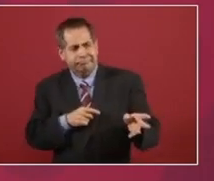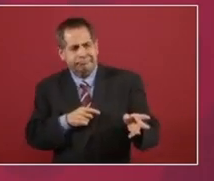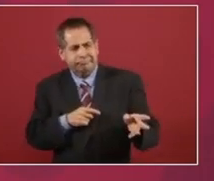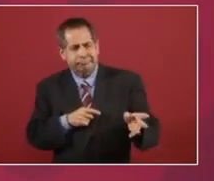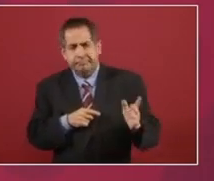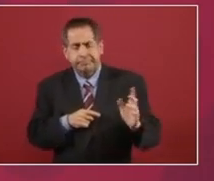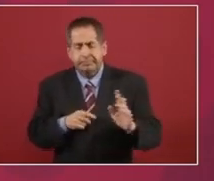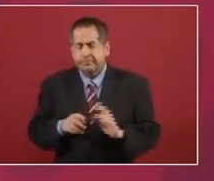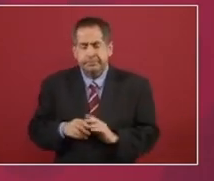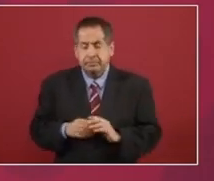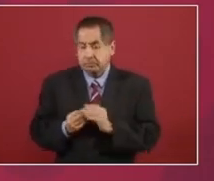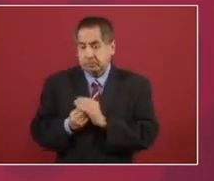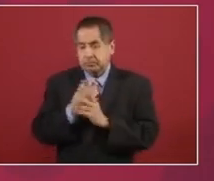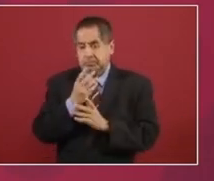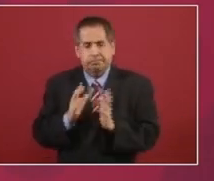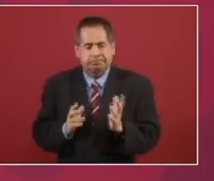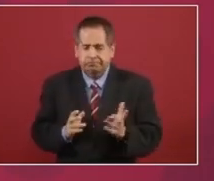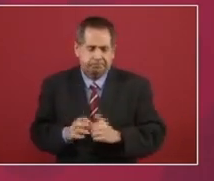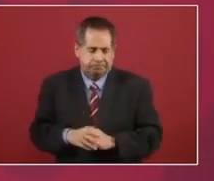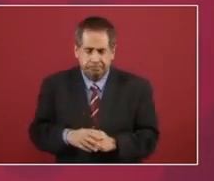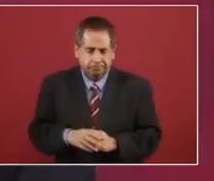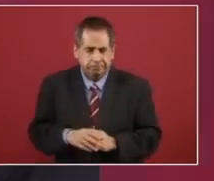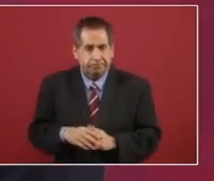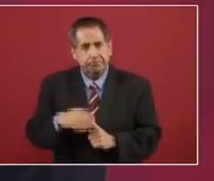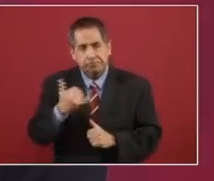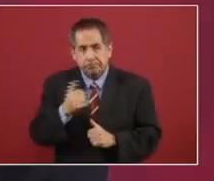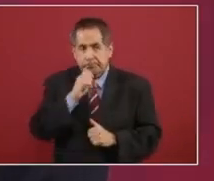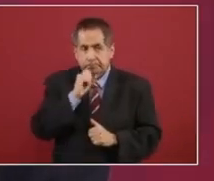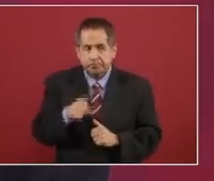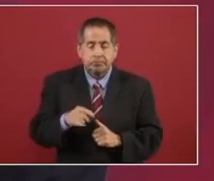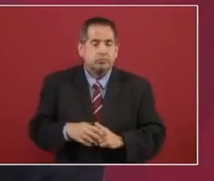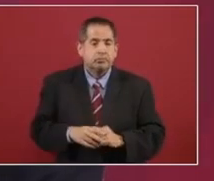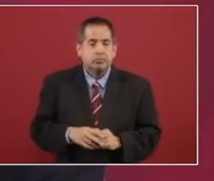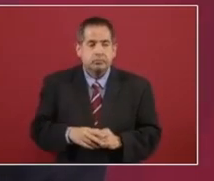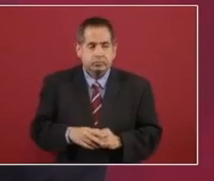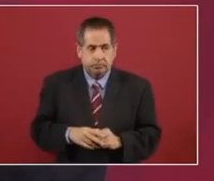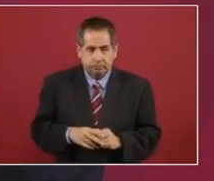No es nuevo. Y